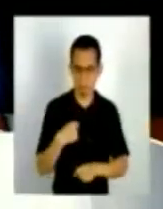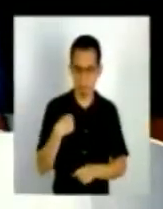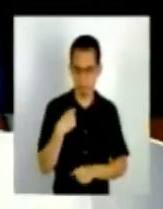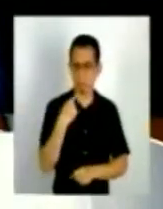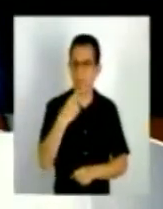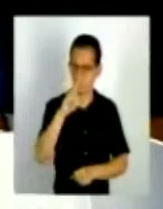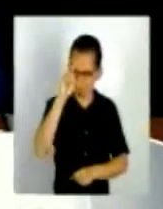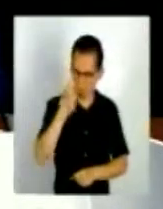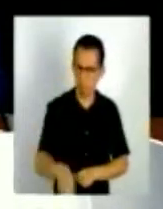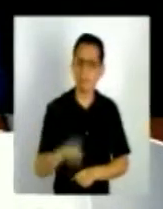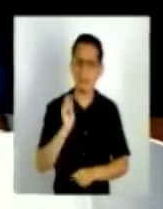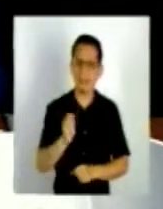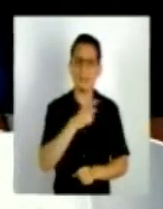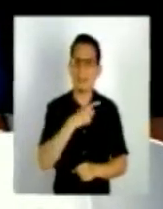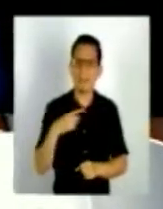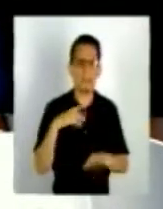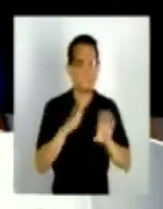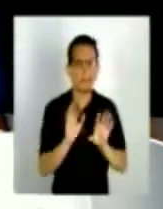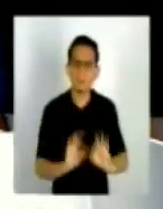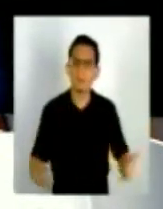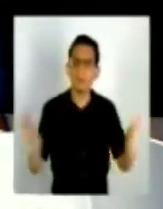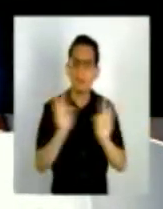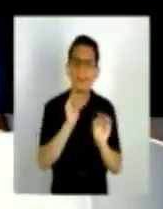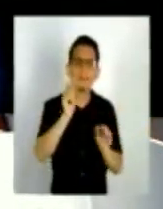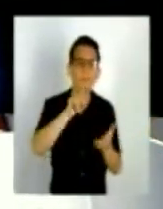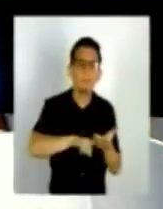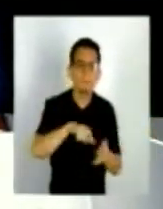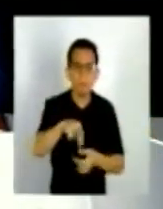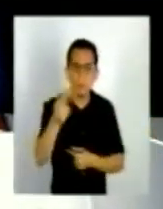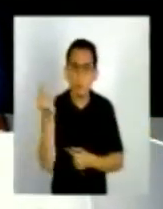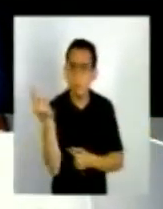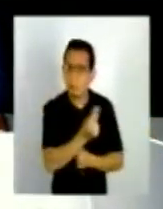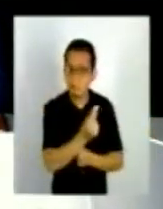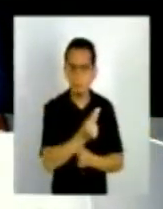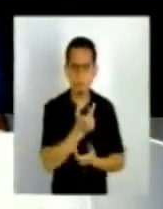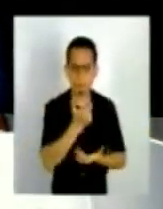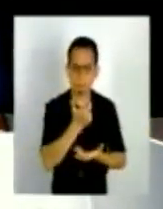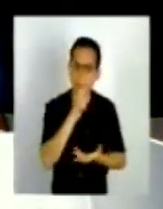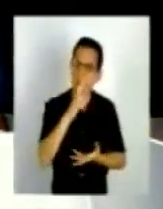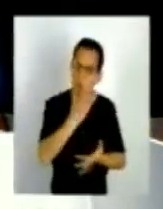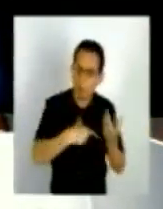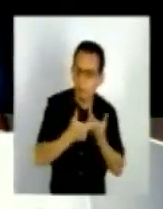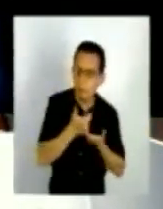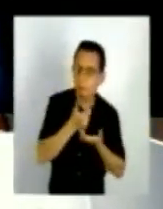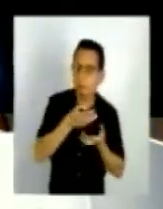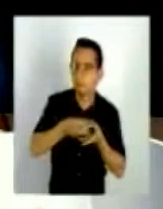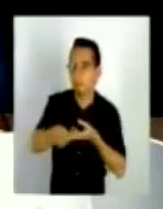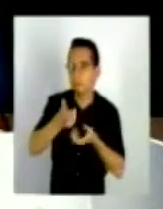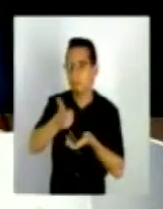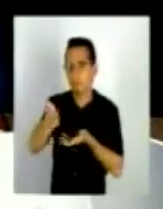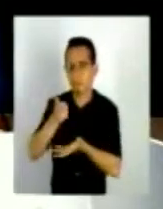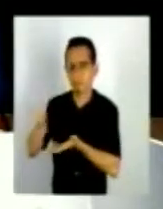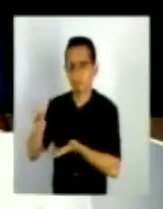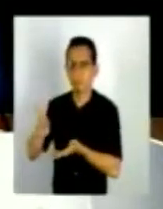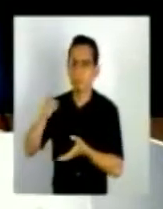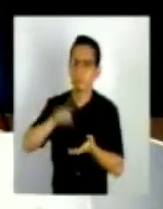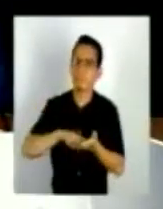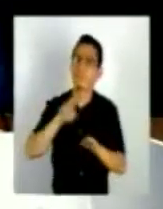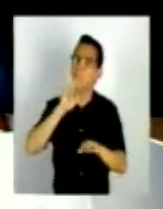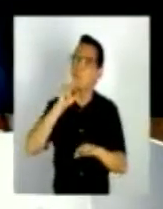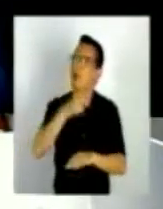bien significa invertir en las prioridades de las personas, y presupuestar bien permitiría ampliar el gasto en